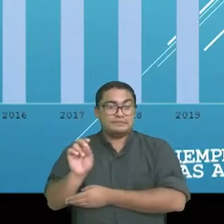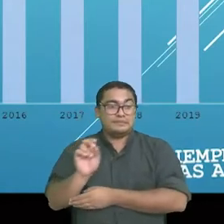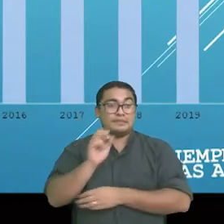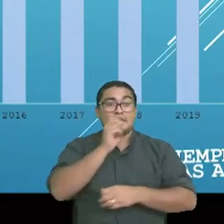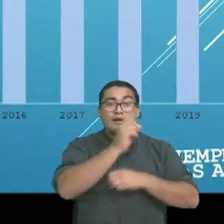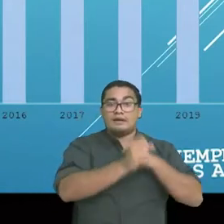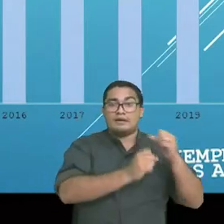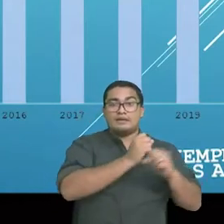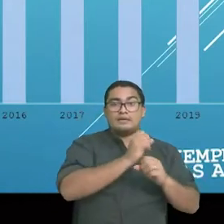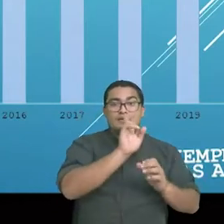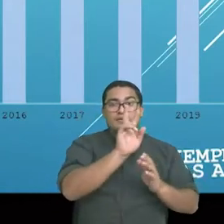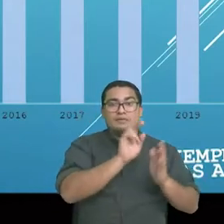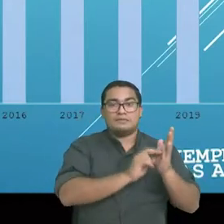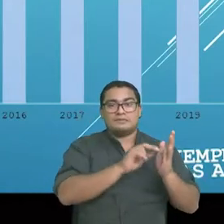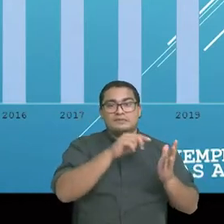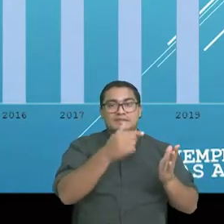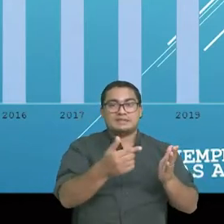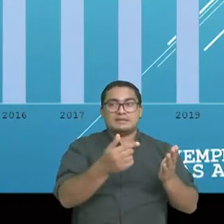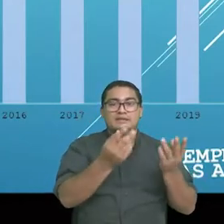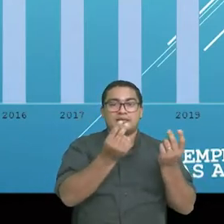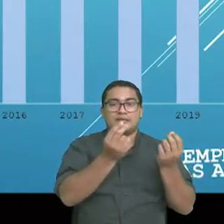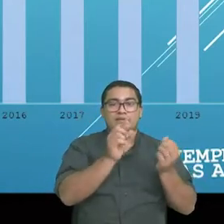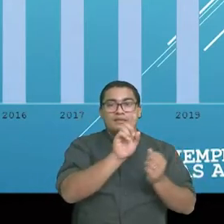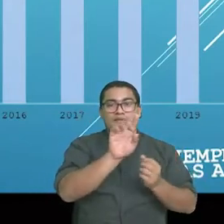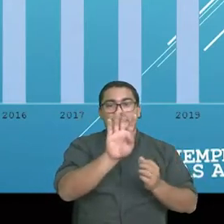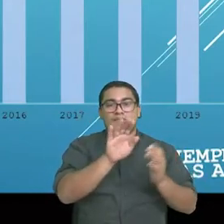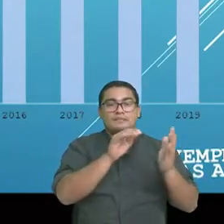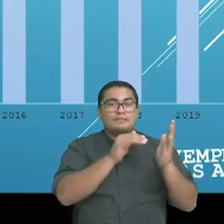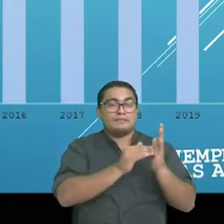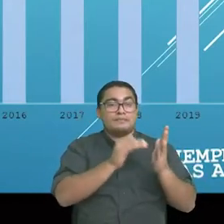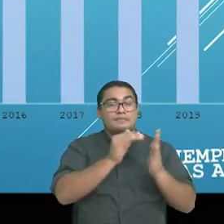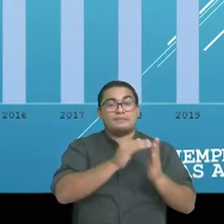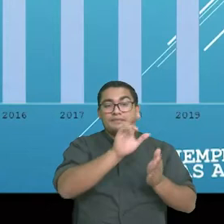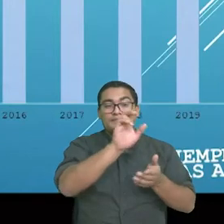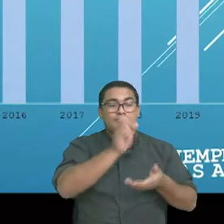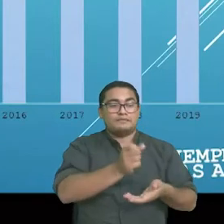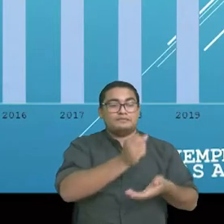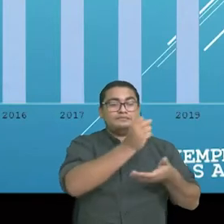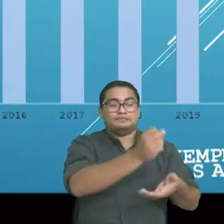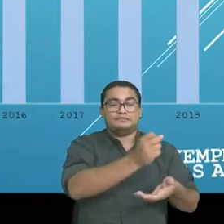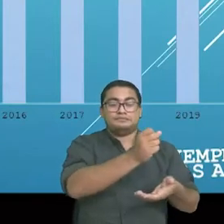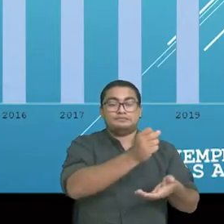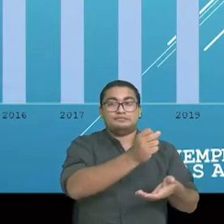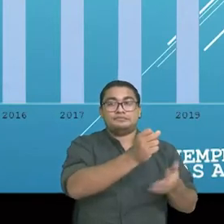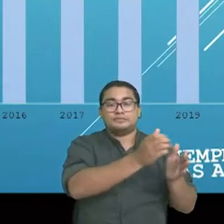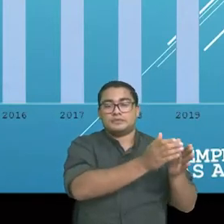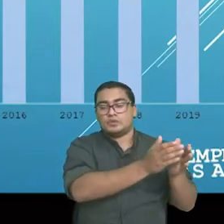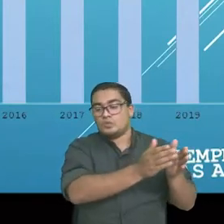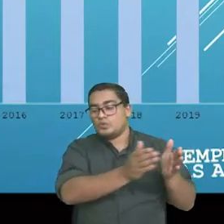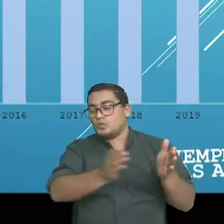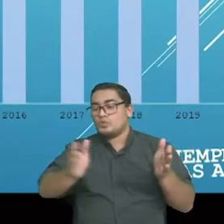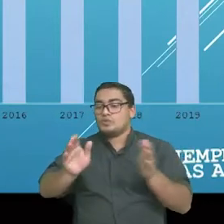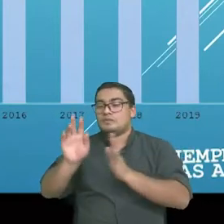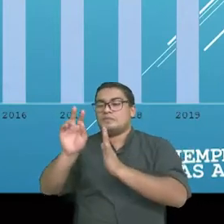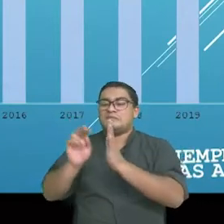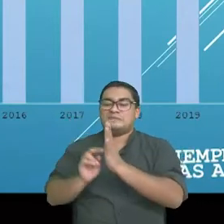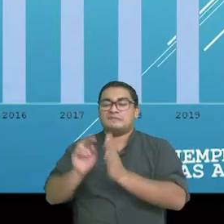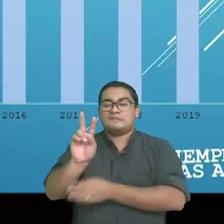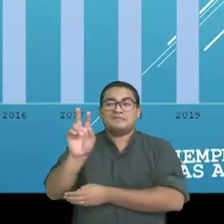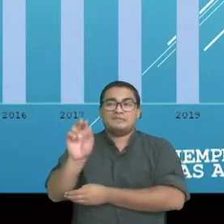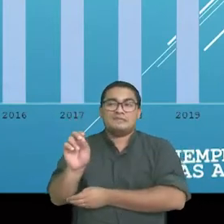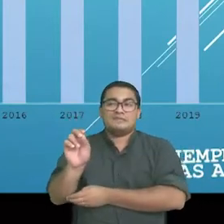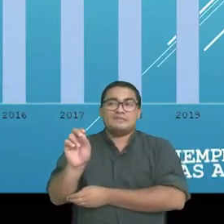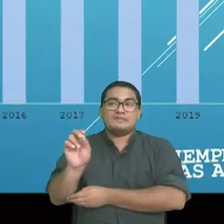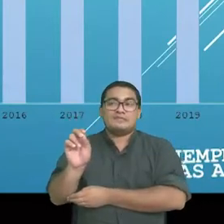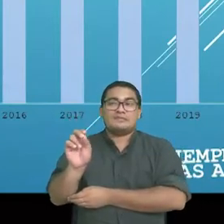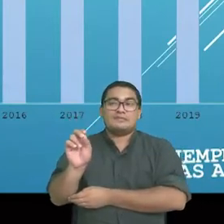de pobreza contaba con un monto de 14.000 millones de córdobas. Ya en el año 2020, esto se traduce